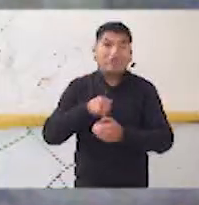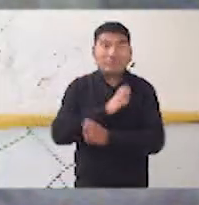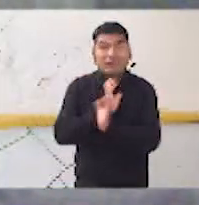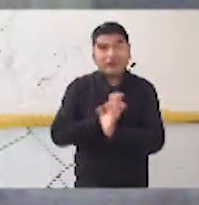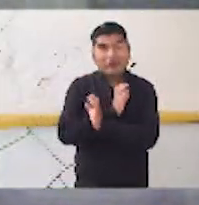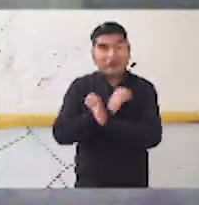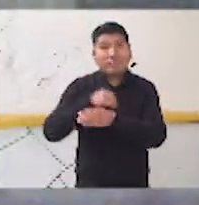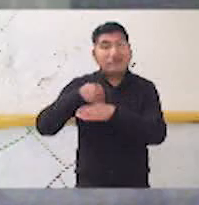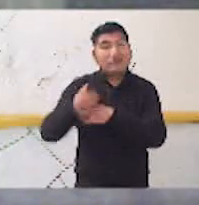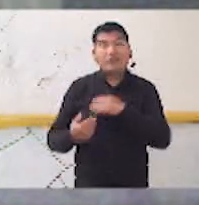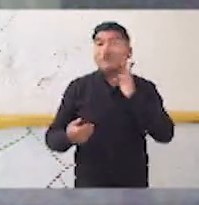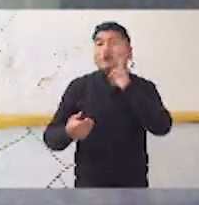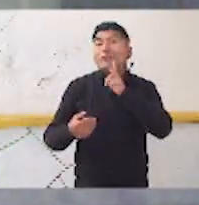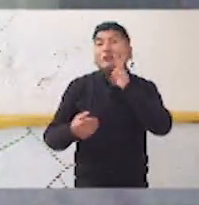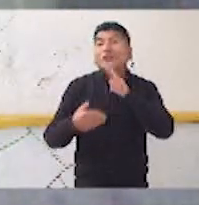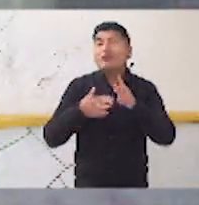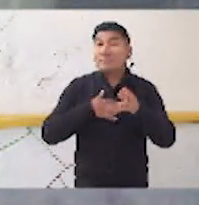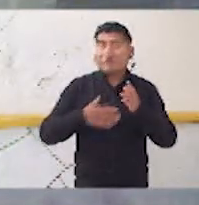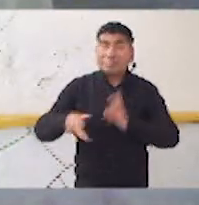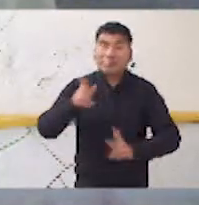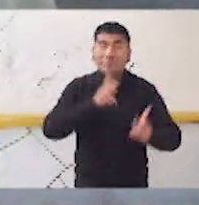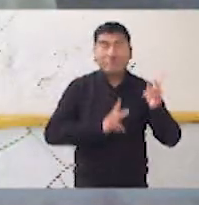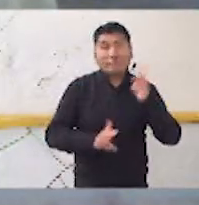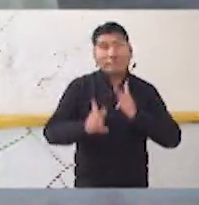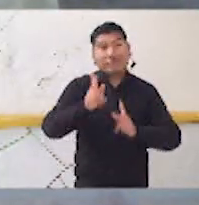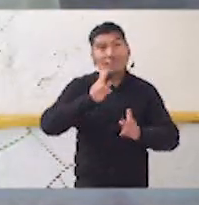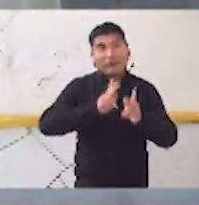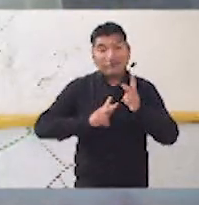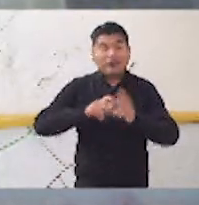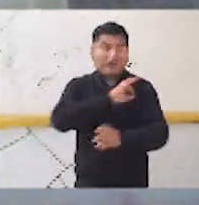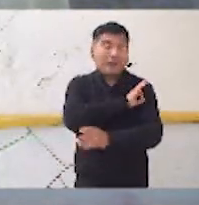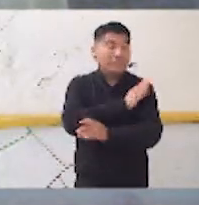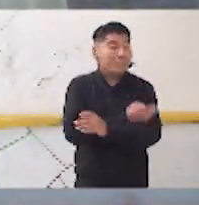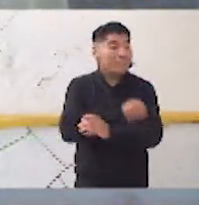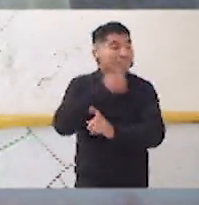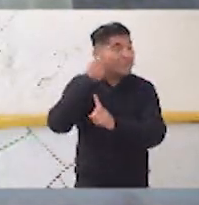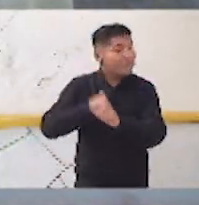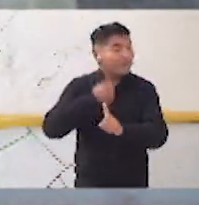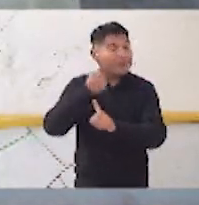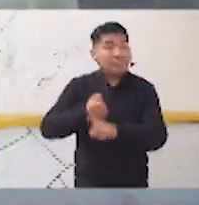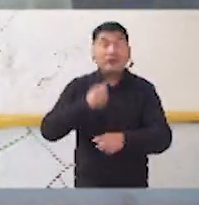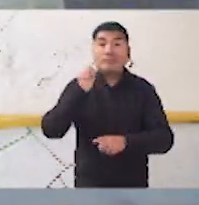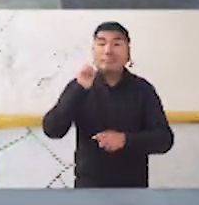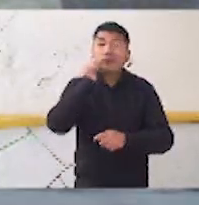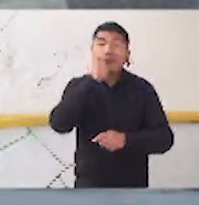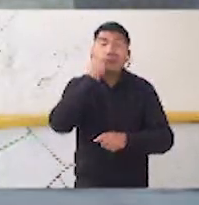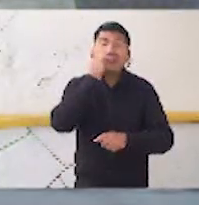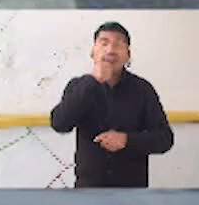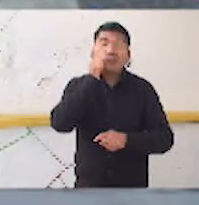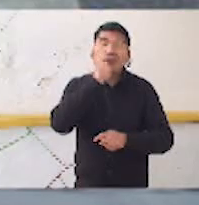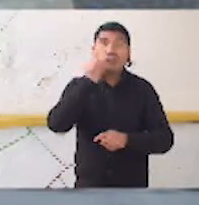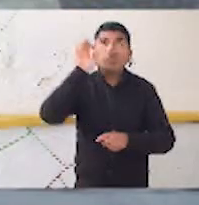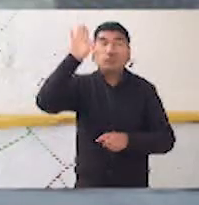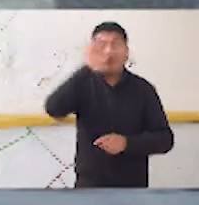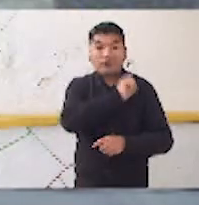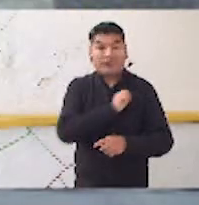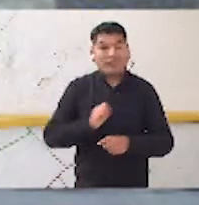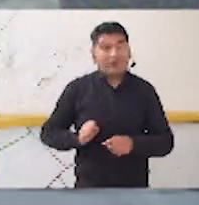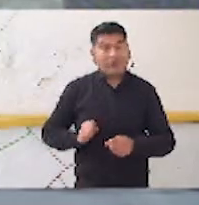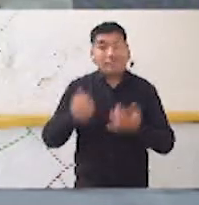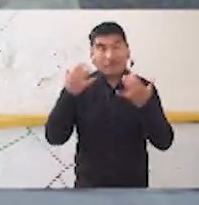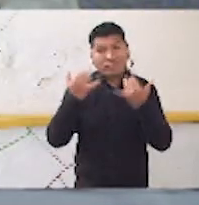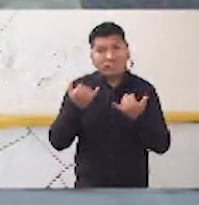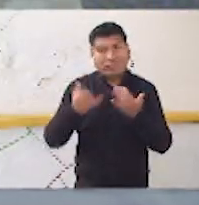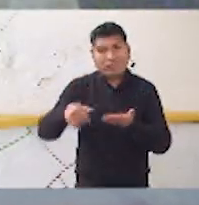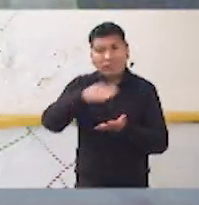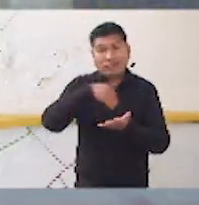pan y el vino es mi gente, que se esfuerza cada día. Tu Señor estás presente en